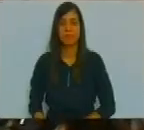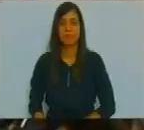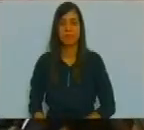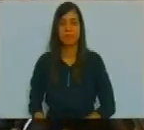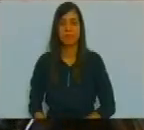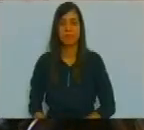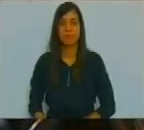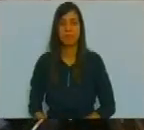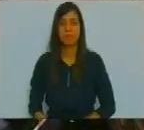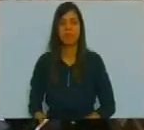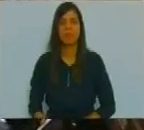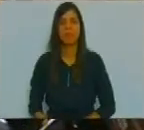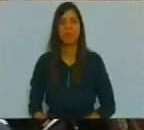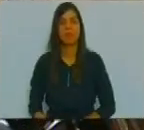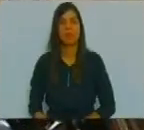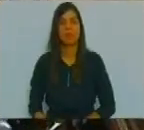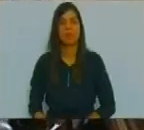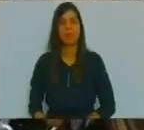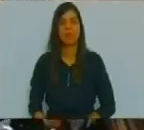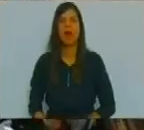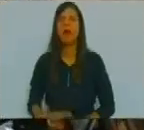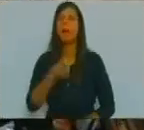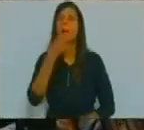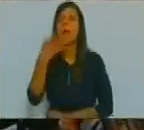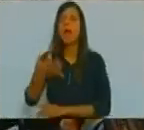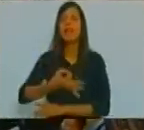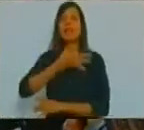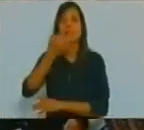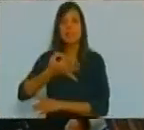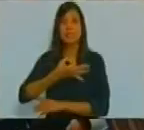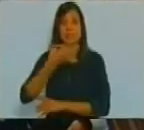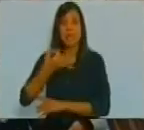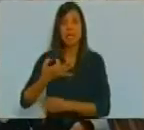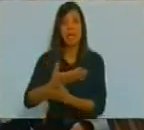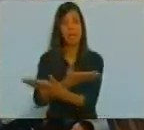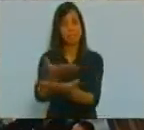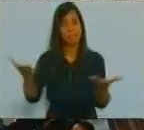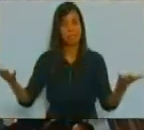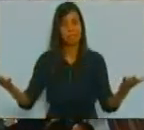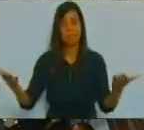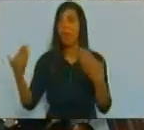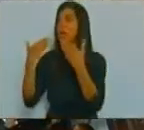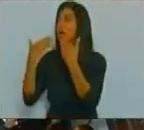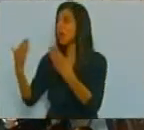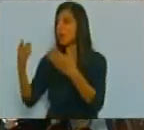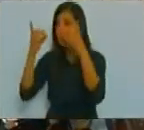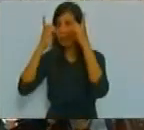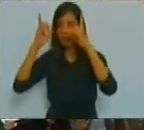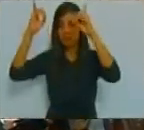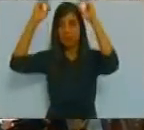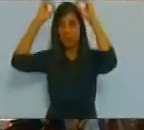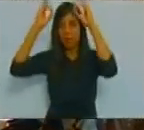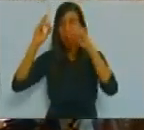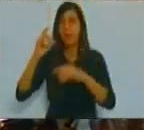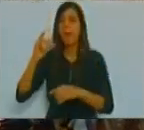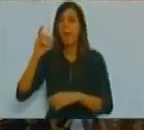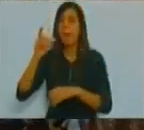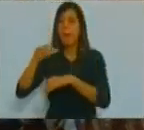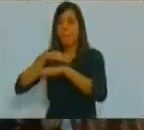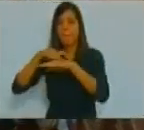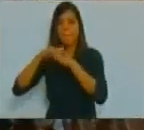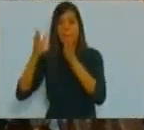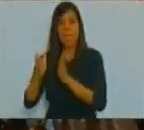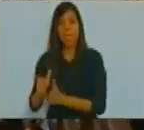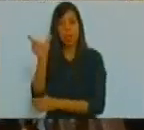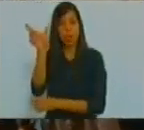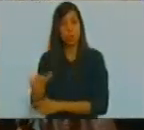bueno yo sí voy a utilizar buenas tardes a todos los constituyentes a la junta directiva gracias presidenta ministro bienvenidos y a todo